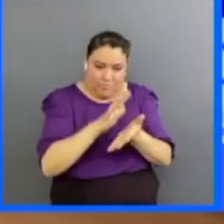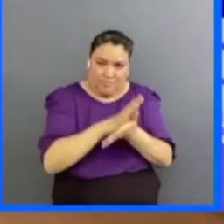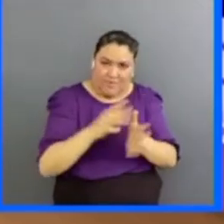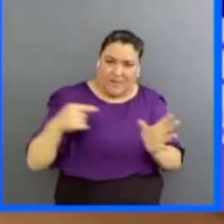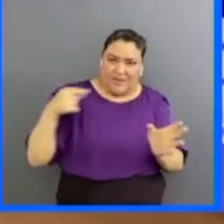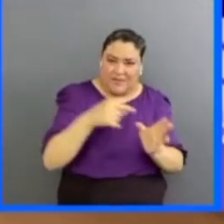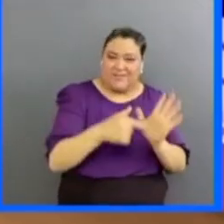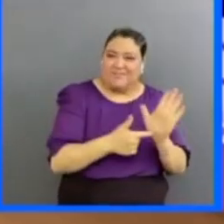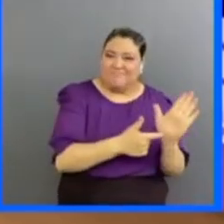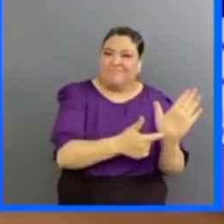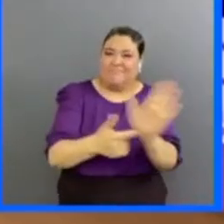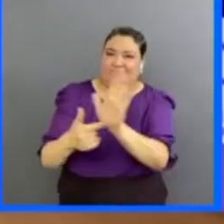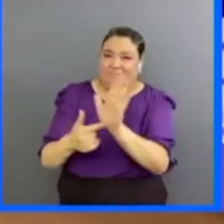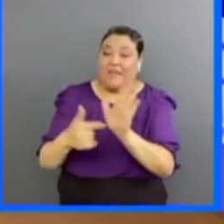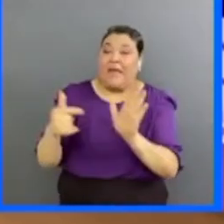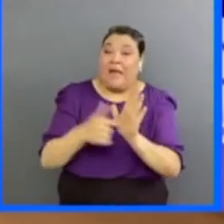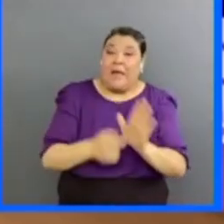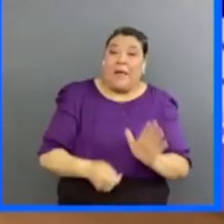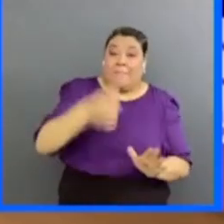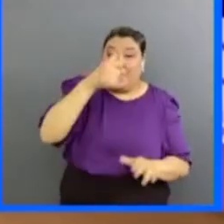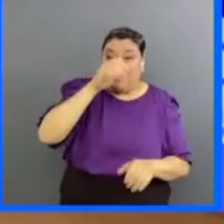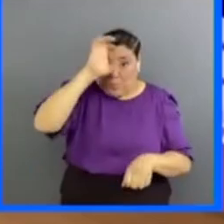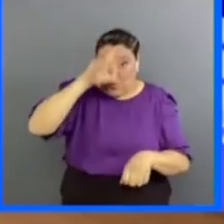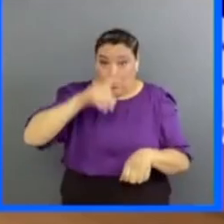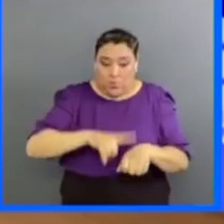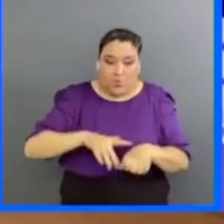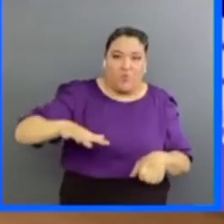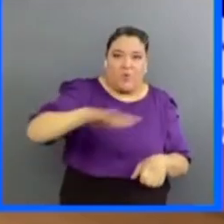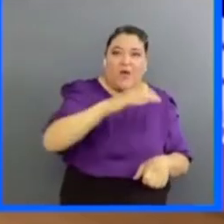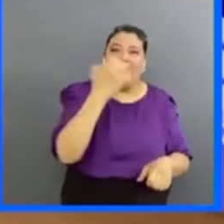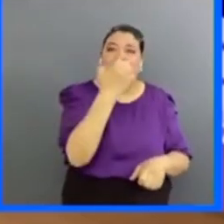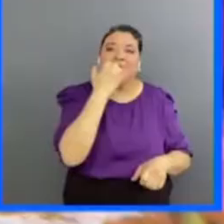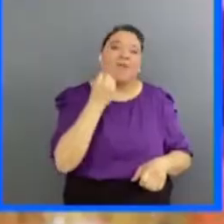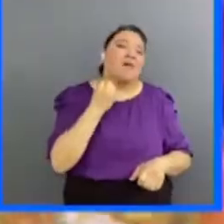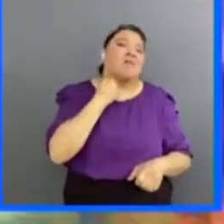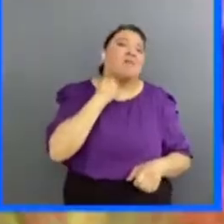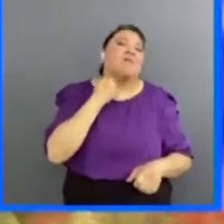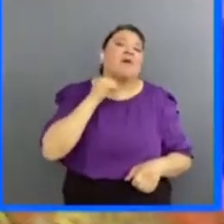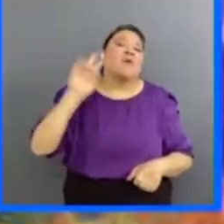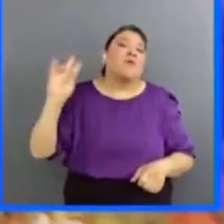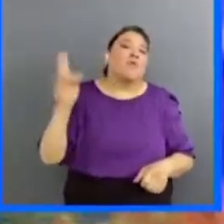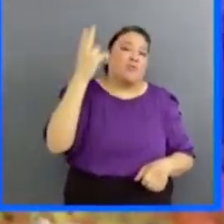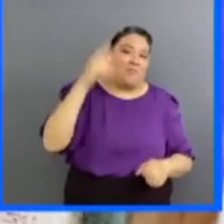la primera muestra cultural en la Facultad de Derecho de la UNAM.